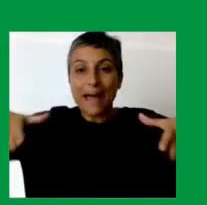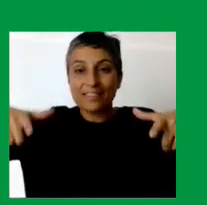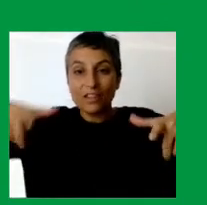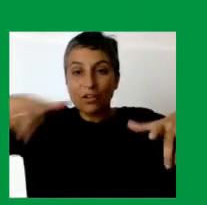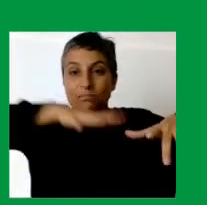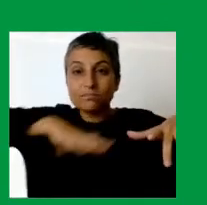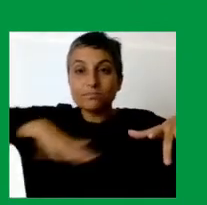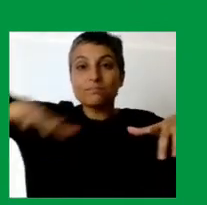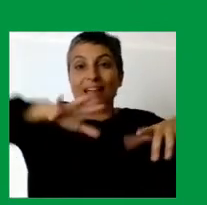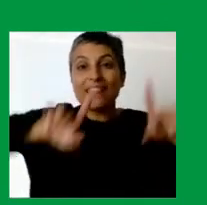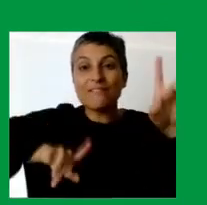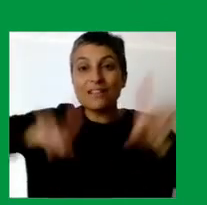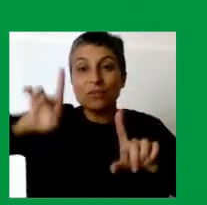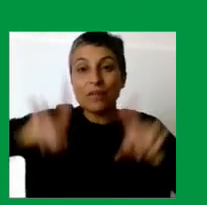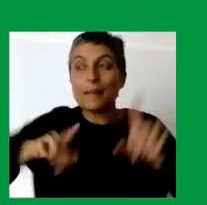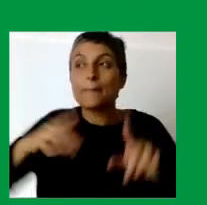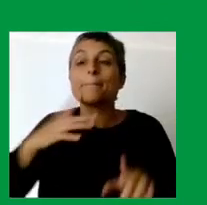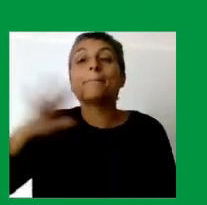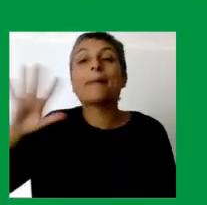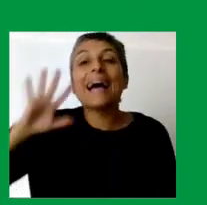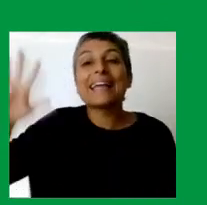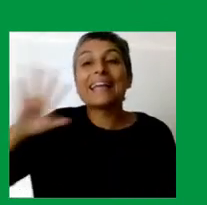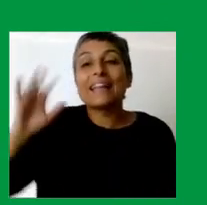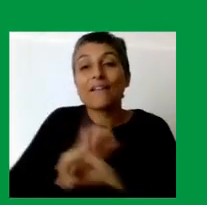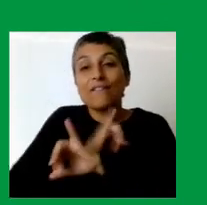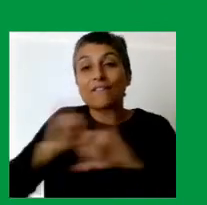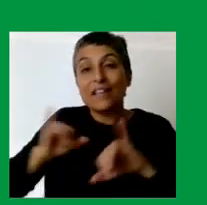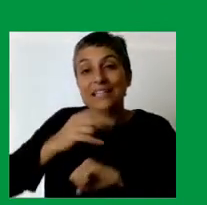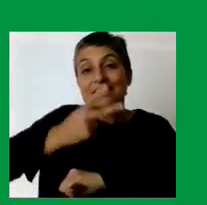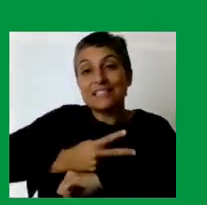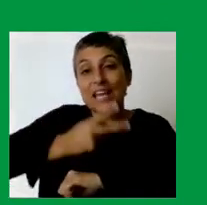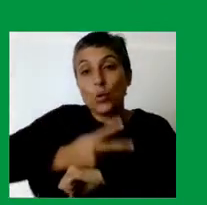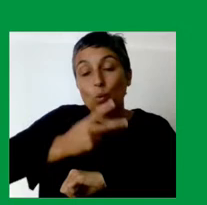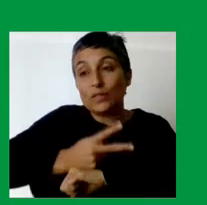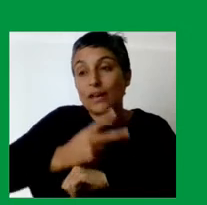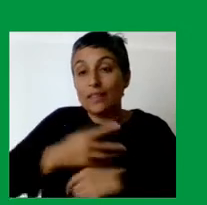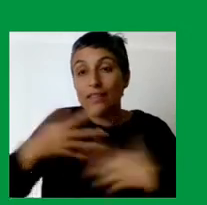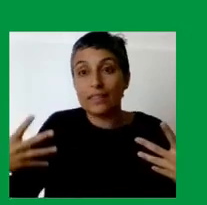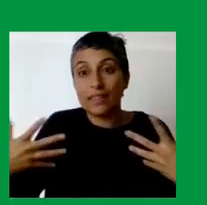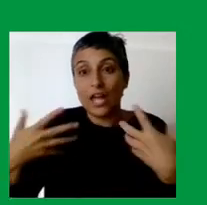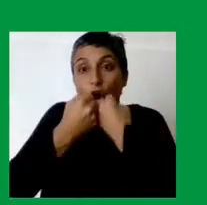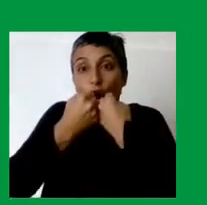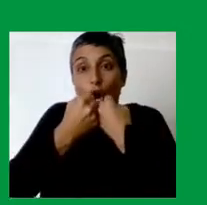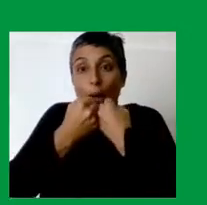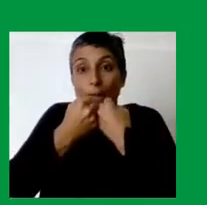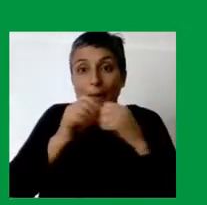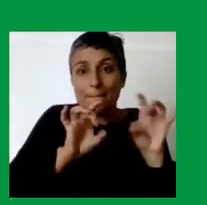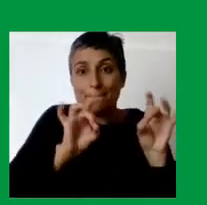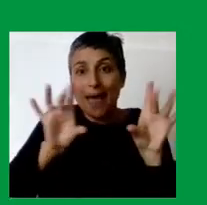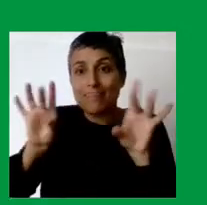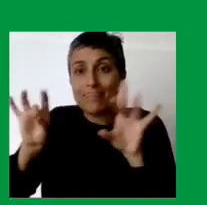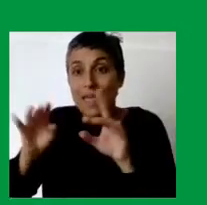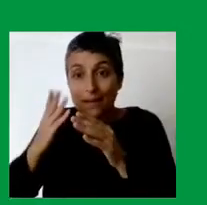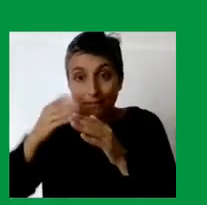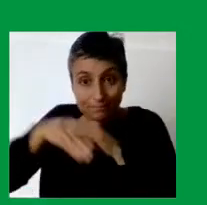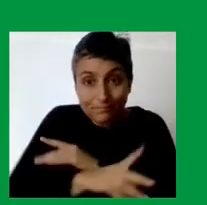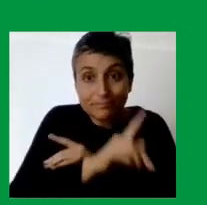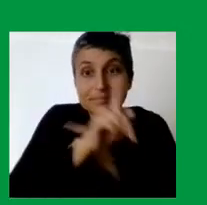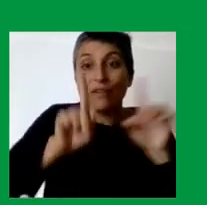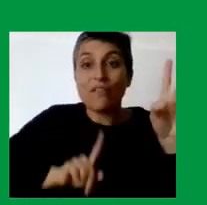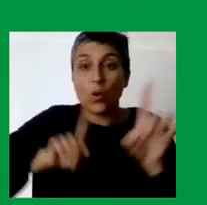ingreso. Imagínense los chicos que habían terminado la secundaria y las chicas, de golpe vino la pandemia y tenían que entrar a la universidad. Es